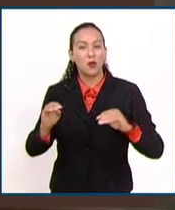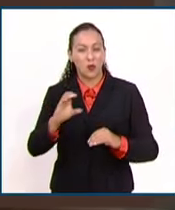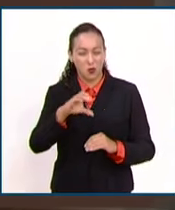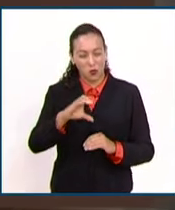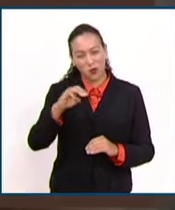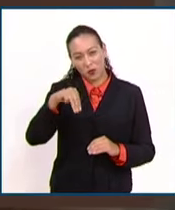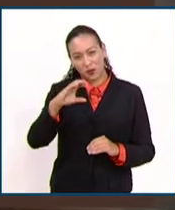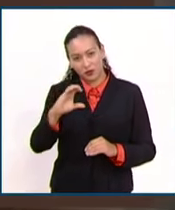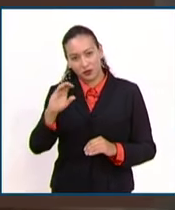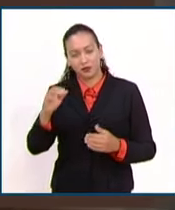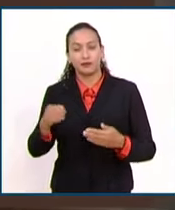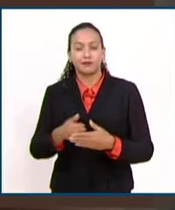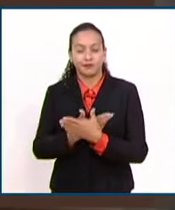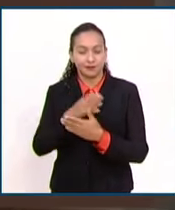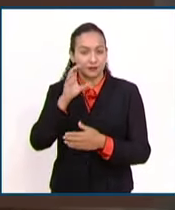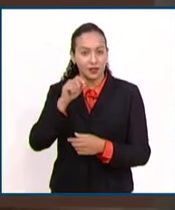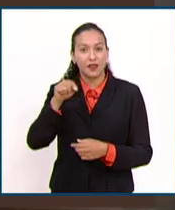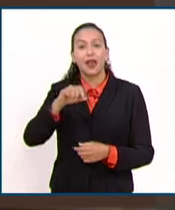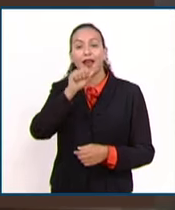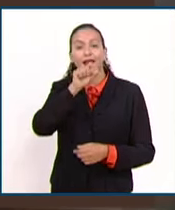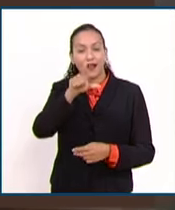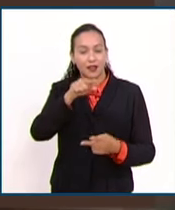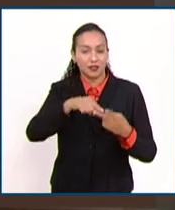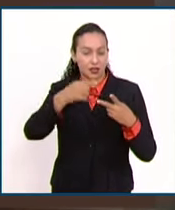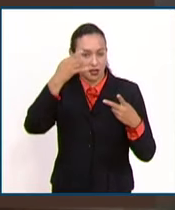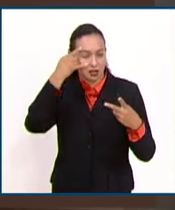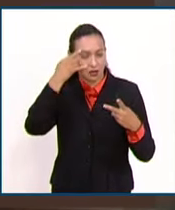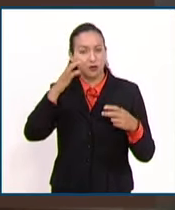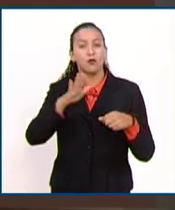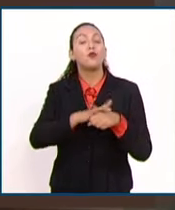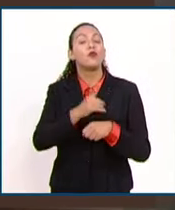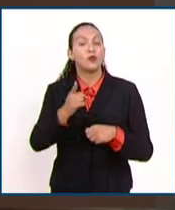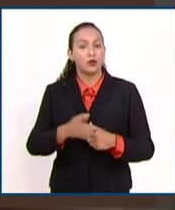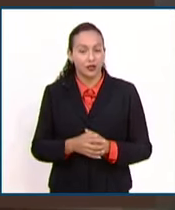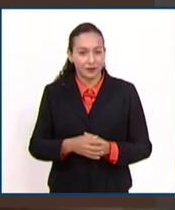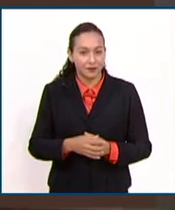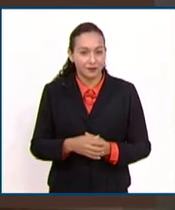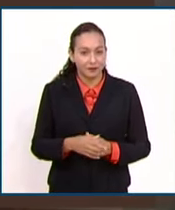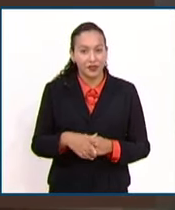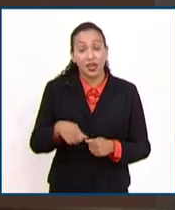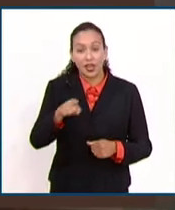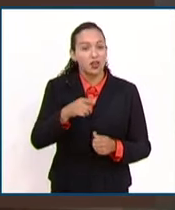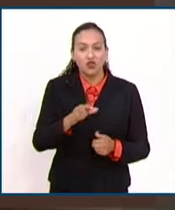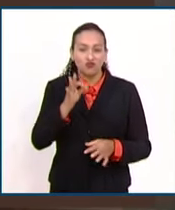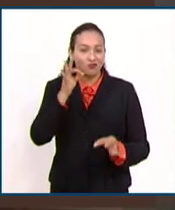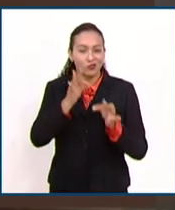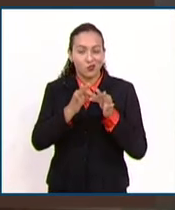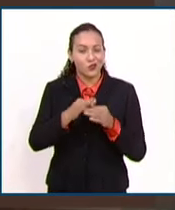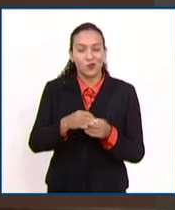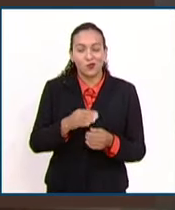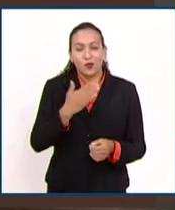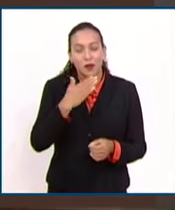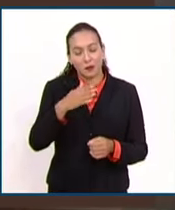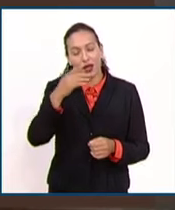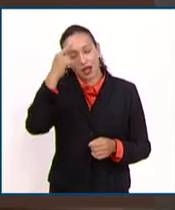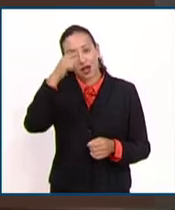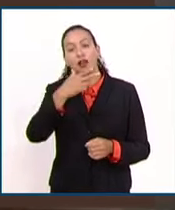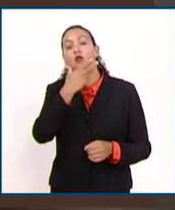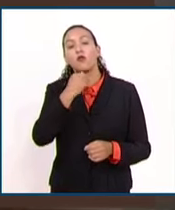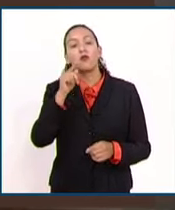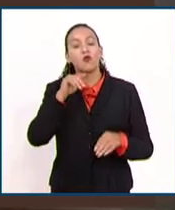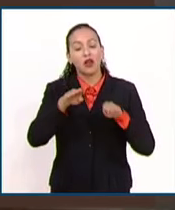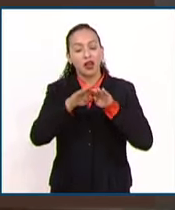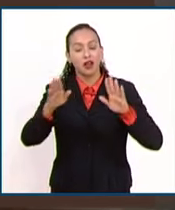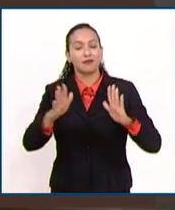los estados de Jalisco y Campeche por incumplir aparentemente con el principio de paridad. La Sala consideró que la decisión del